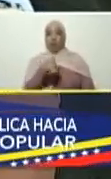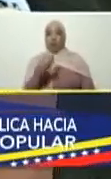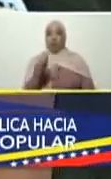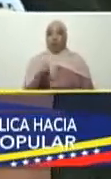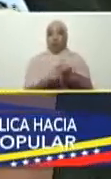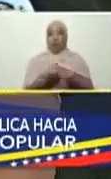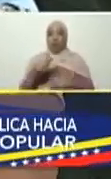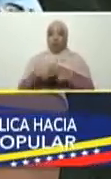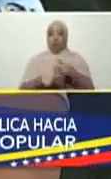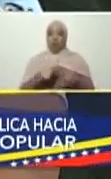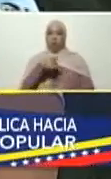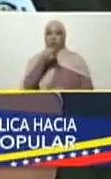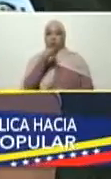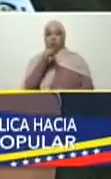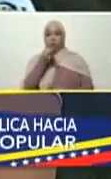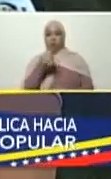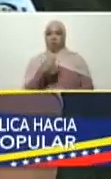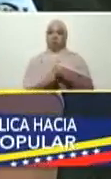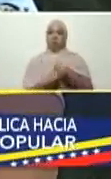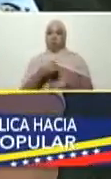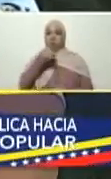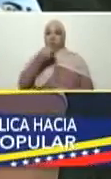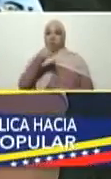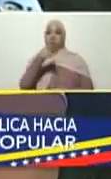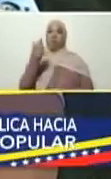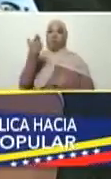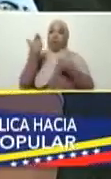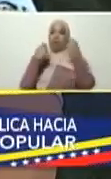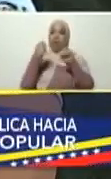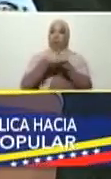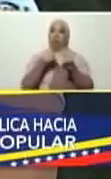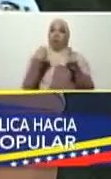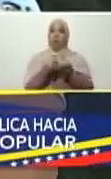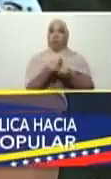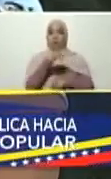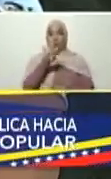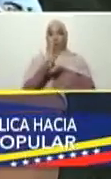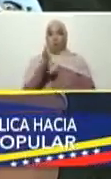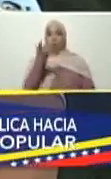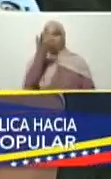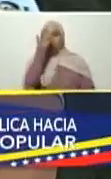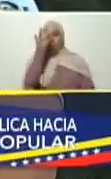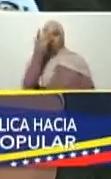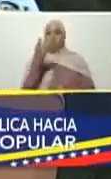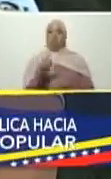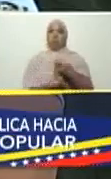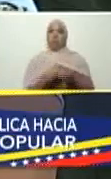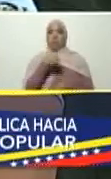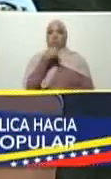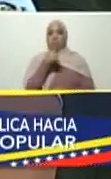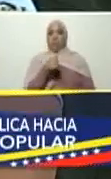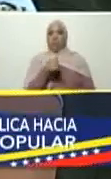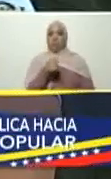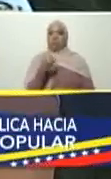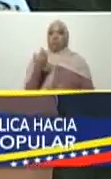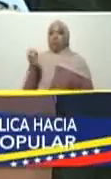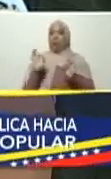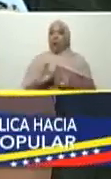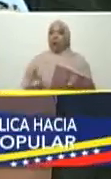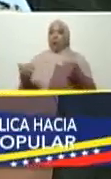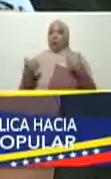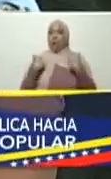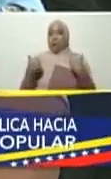al proceso de la Revolución Cubana, el tema de la lucha armada, y el 4 de febrero el comandante Chávez dijo, no lo pude hacer, esta